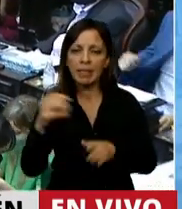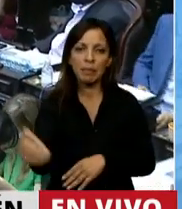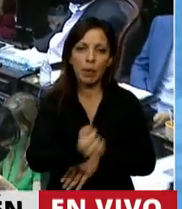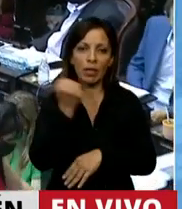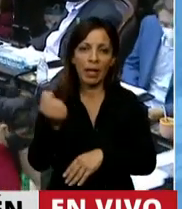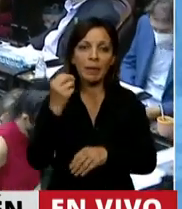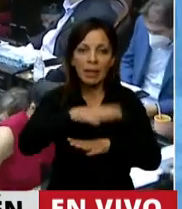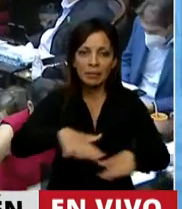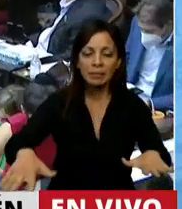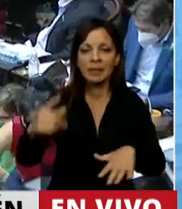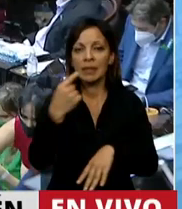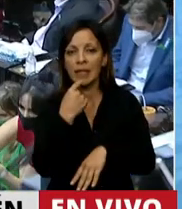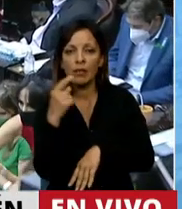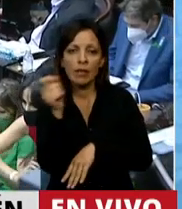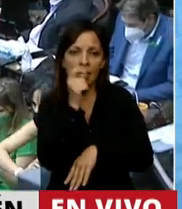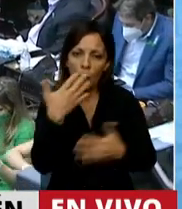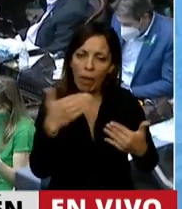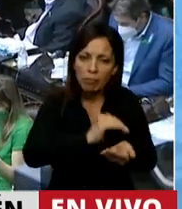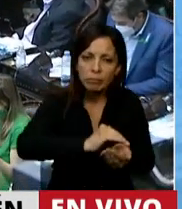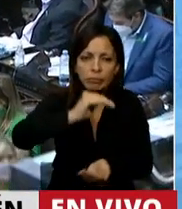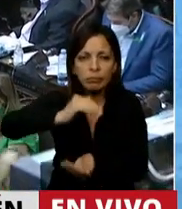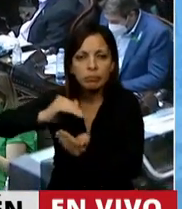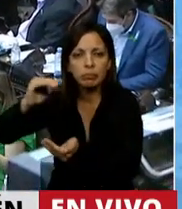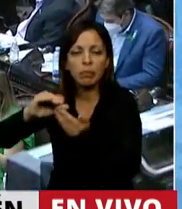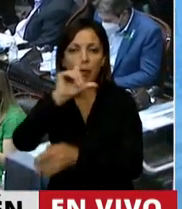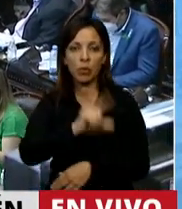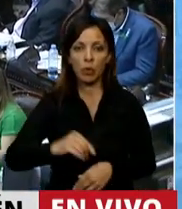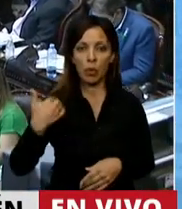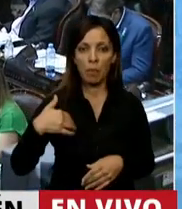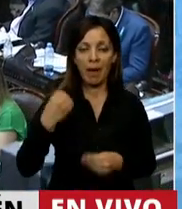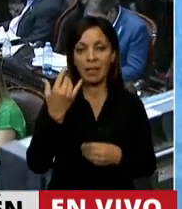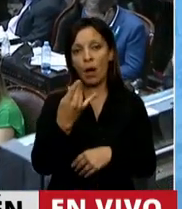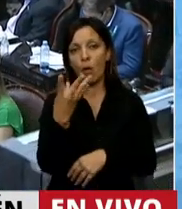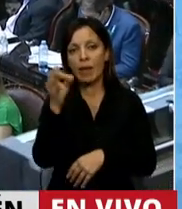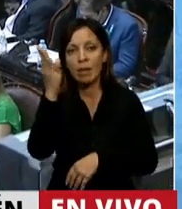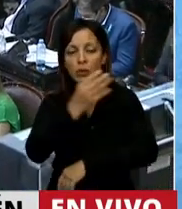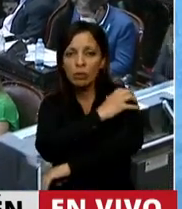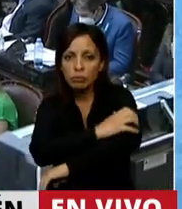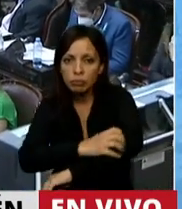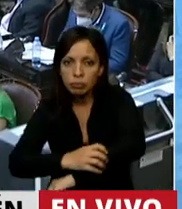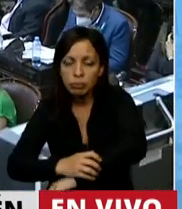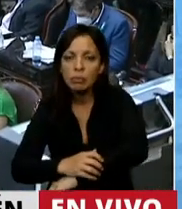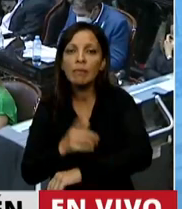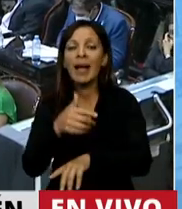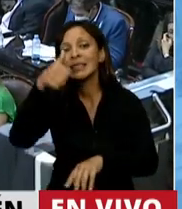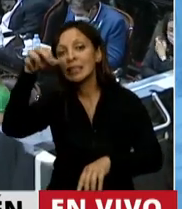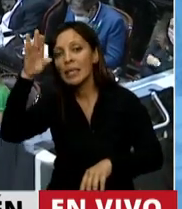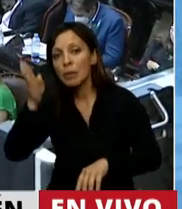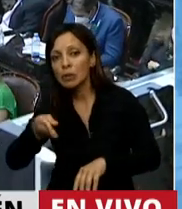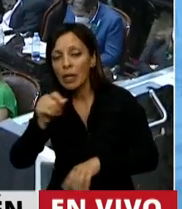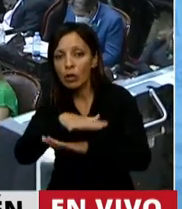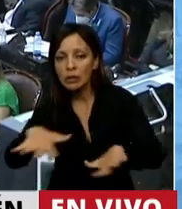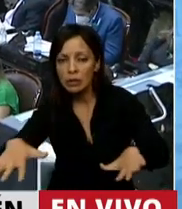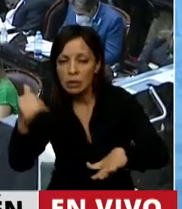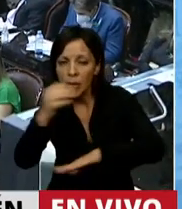niñas puedan desarrollarse. En un país con el 40% de pobreza, donde el 60% de los niños y niñas